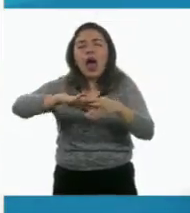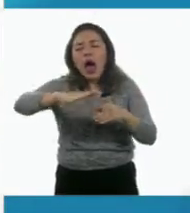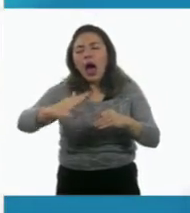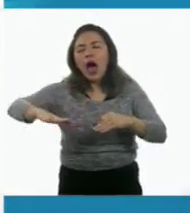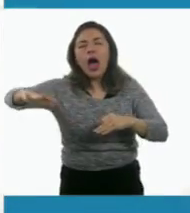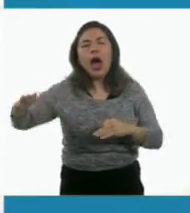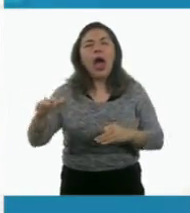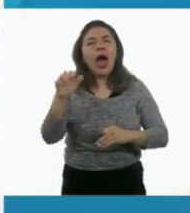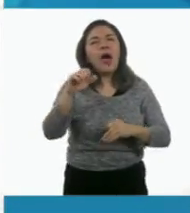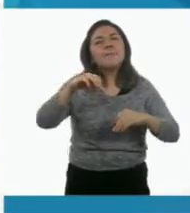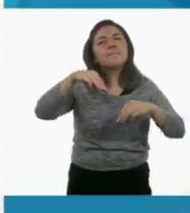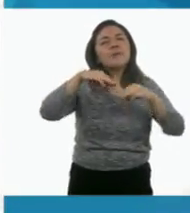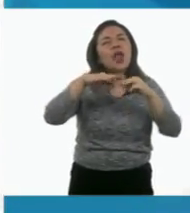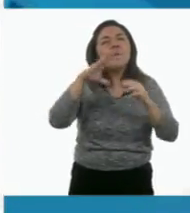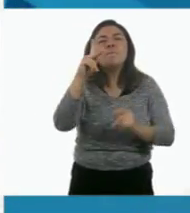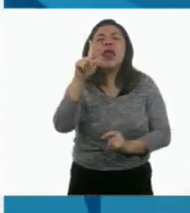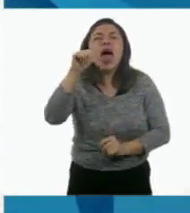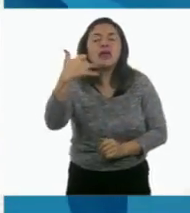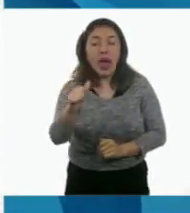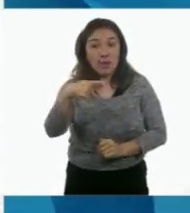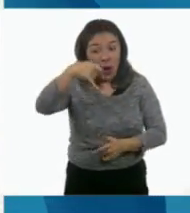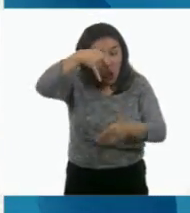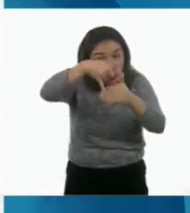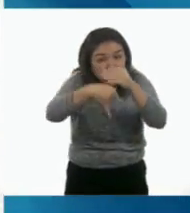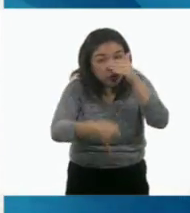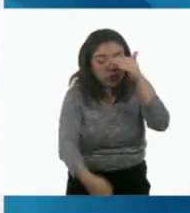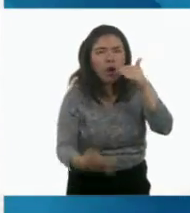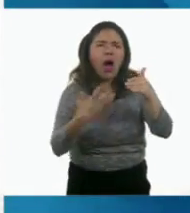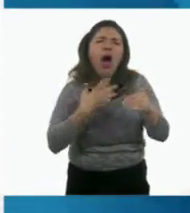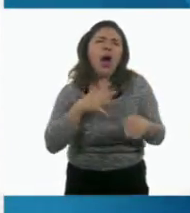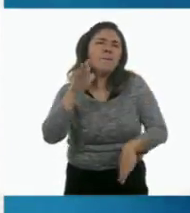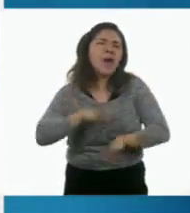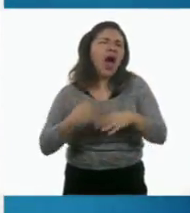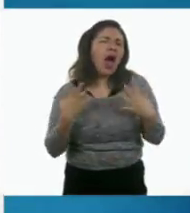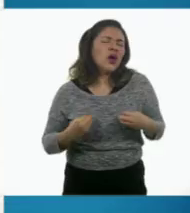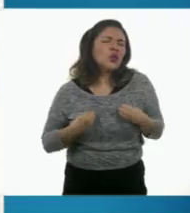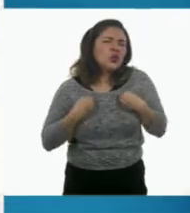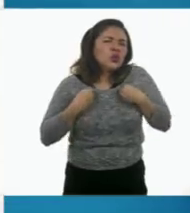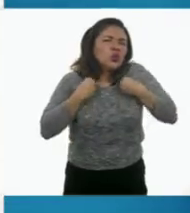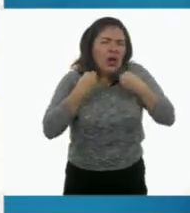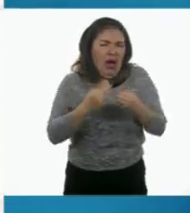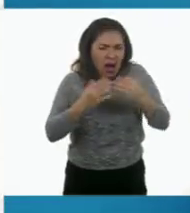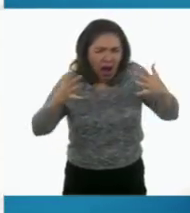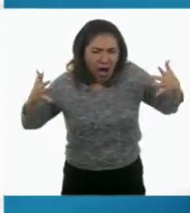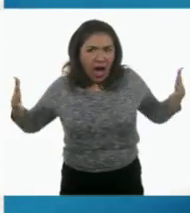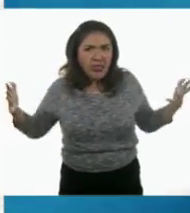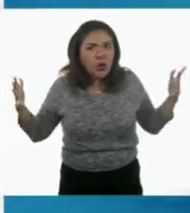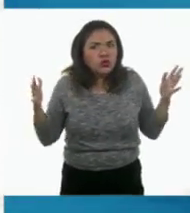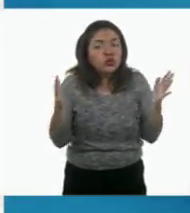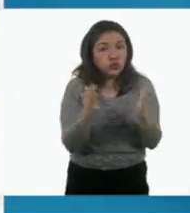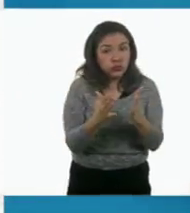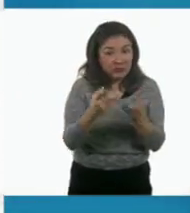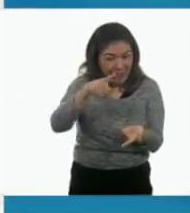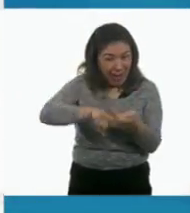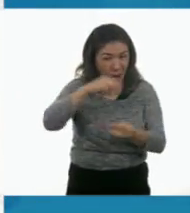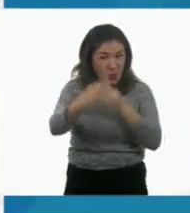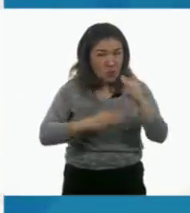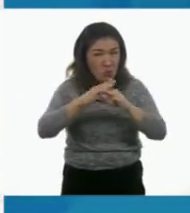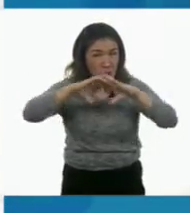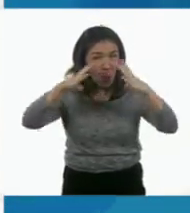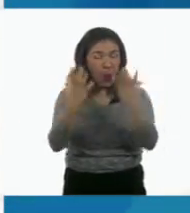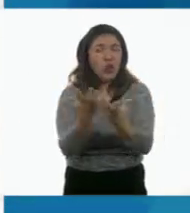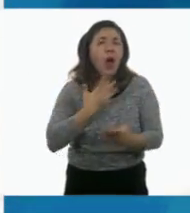más hondo del océano, grandes y pequeños. En el mundo existen más de